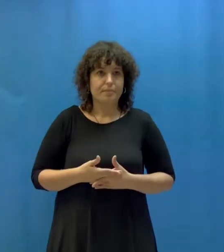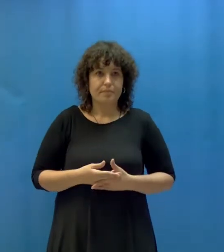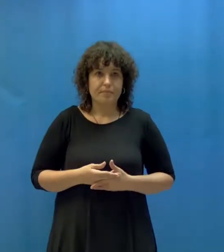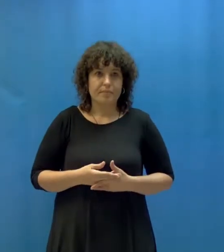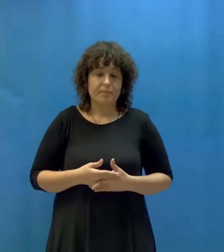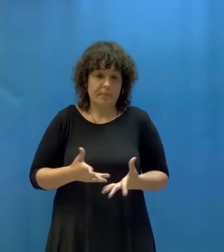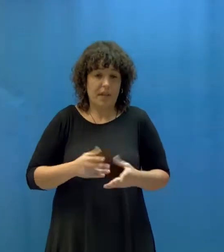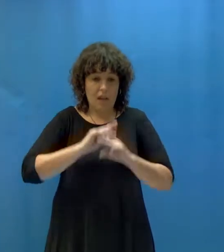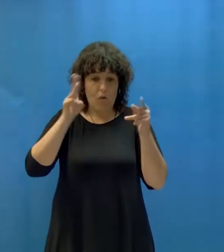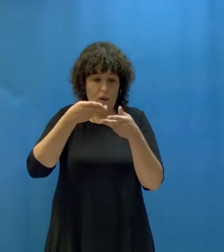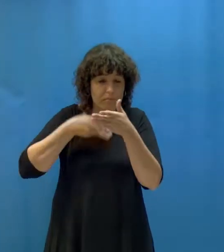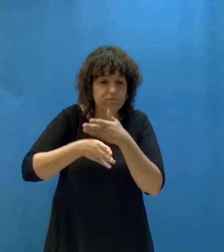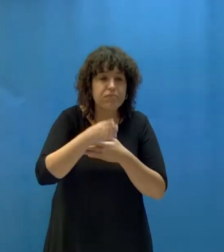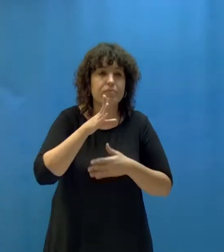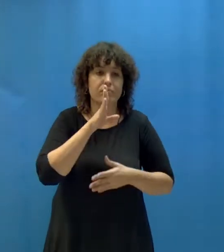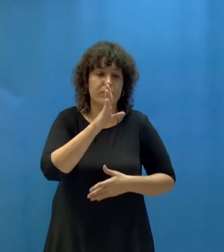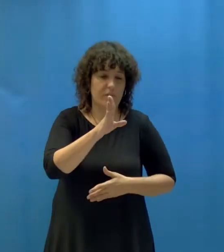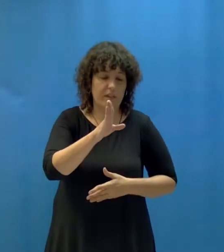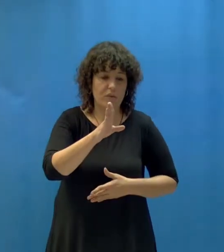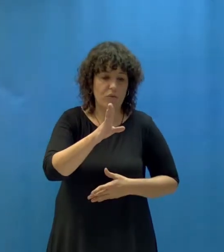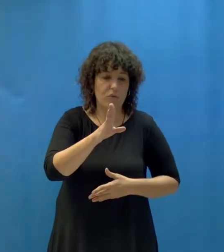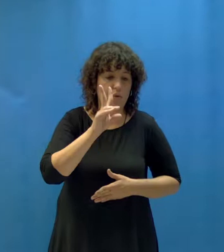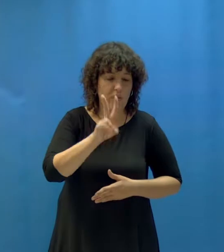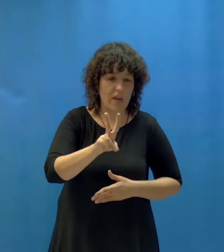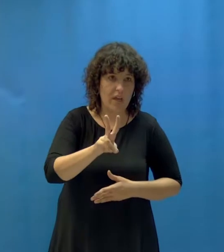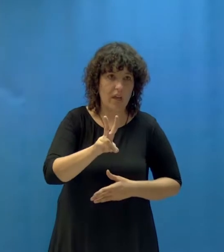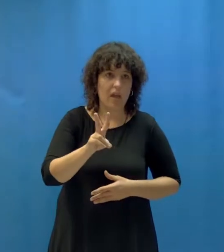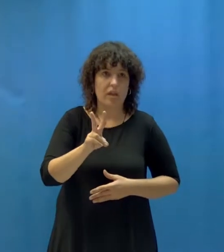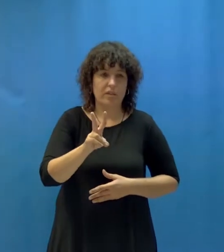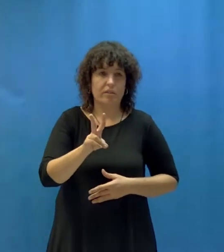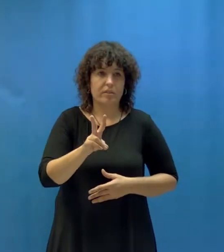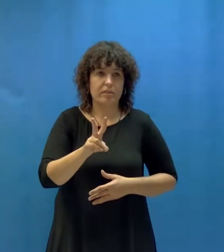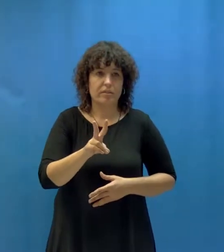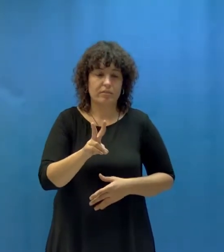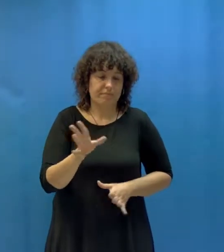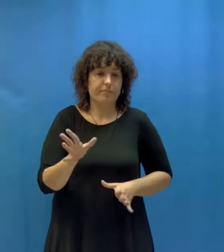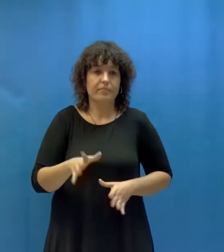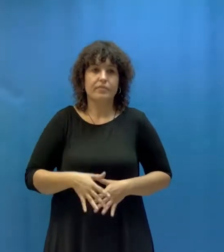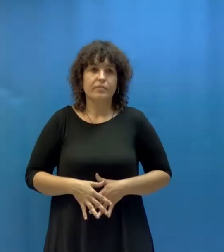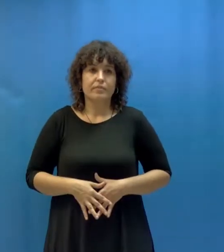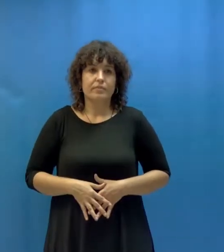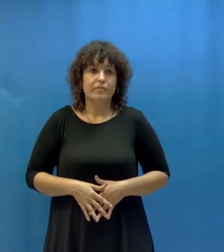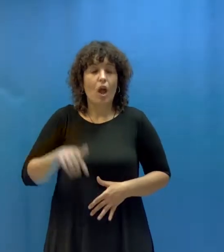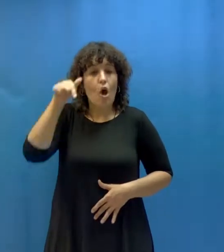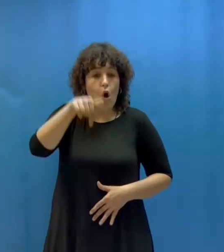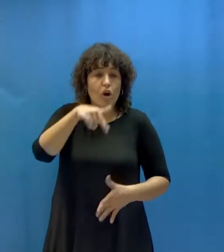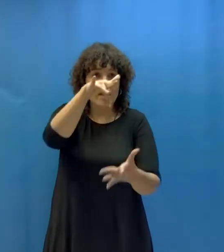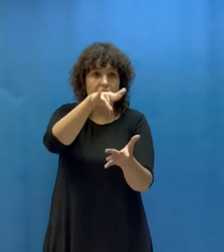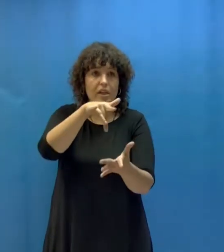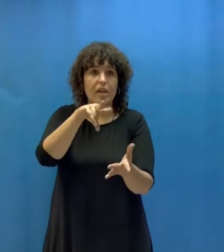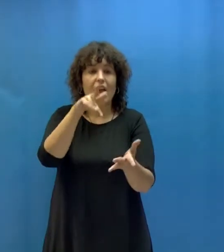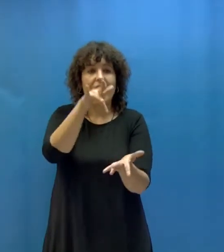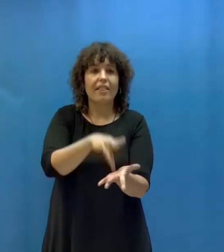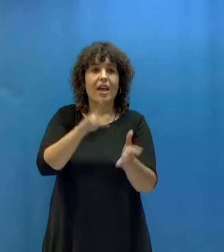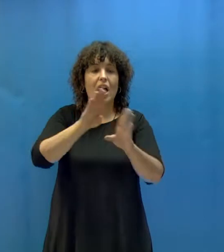nos siguen presencialmente y a través de la conexión online de esta casa. Hoy es el Día Mundial del Derecho a